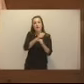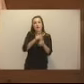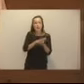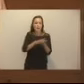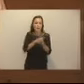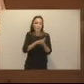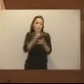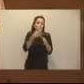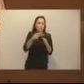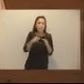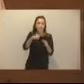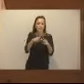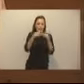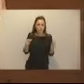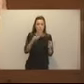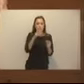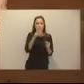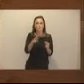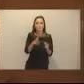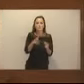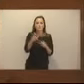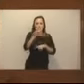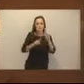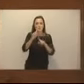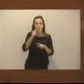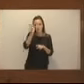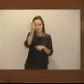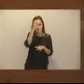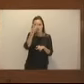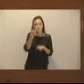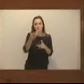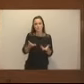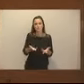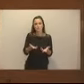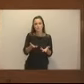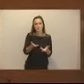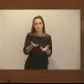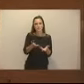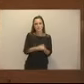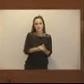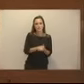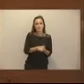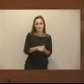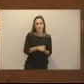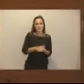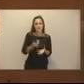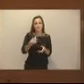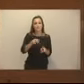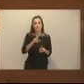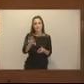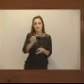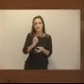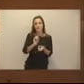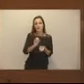Asturias, polas nosas condicións demográficas e sociais, faen presa con especial fame e saña.